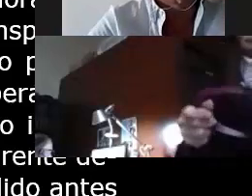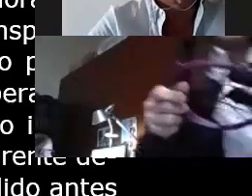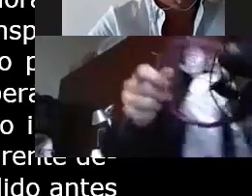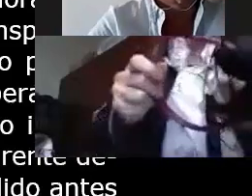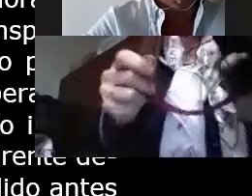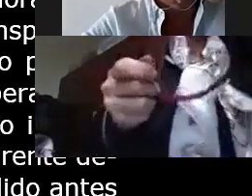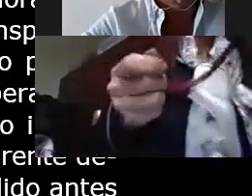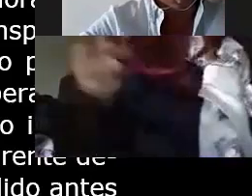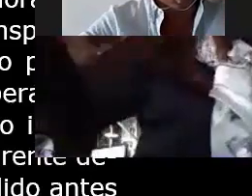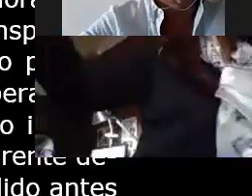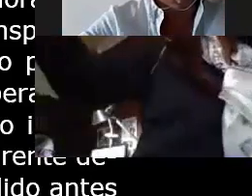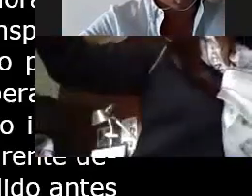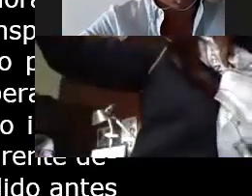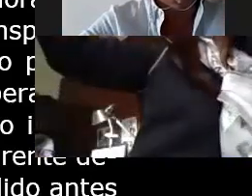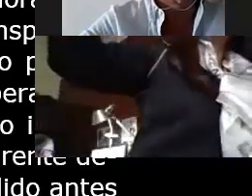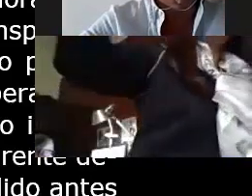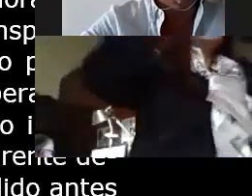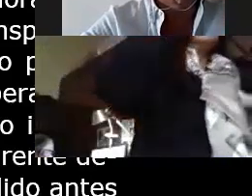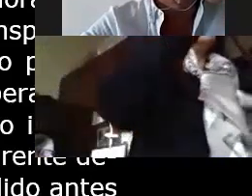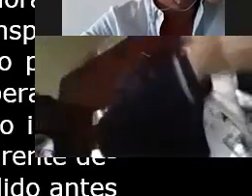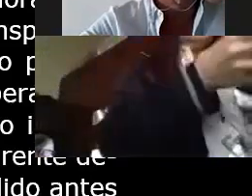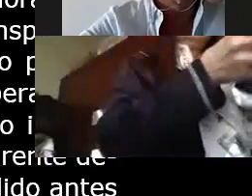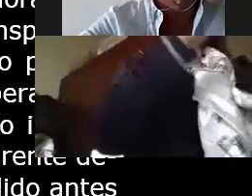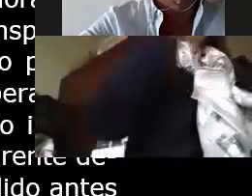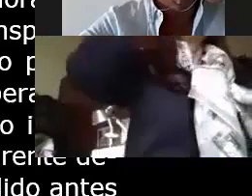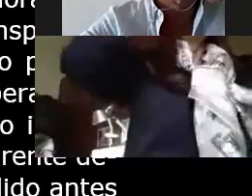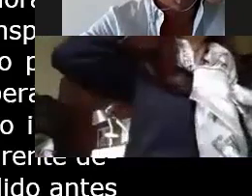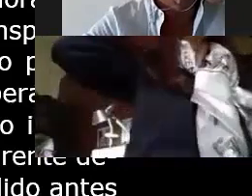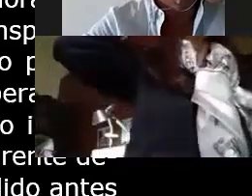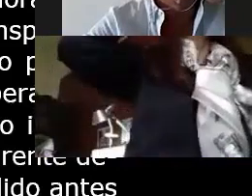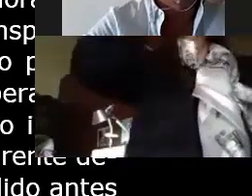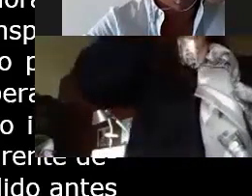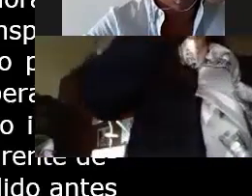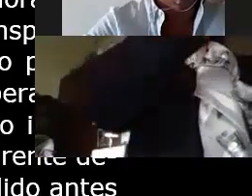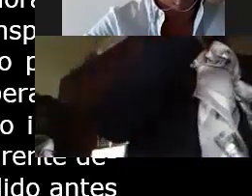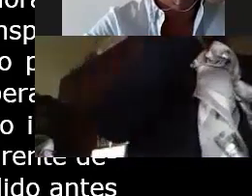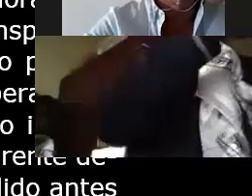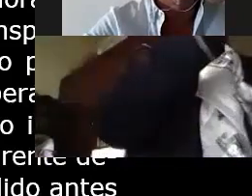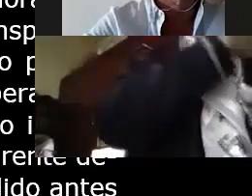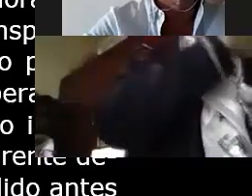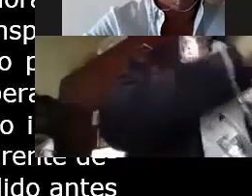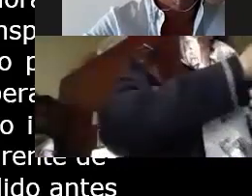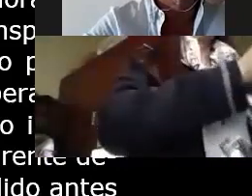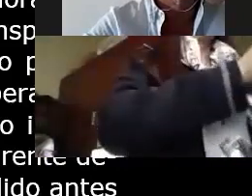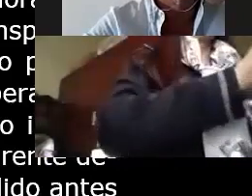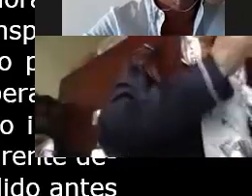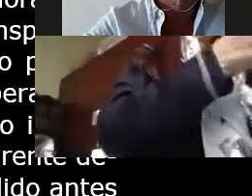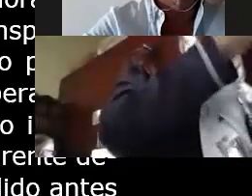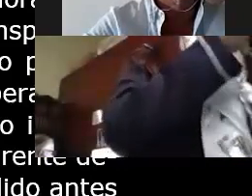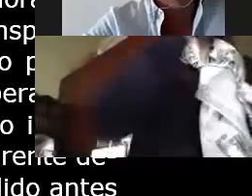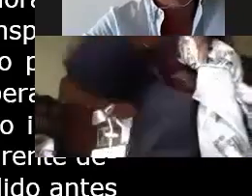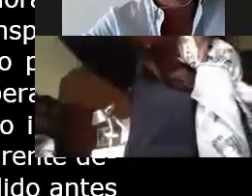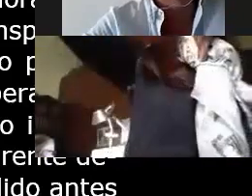ley 25.635. Y una vez reglamentada la ley 25.504, los documentos indicados tendrán validez